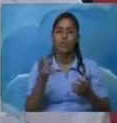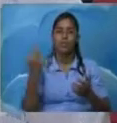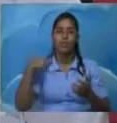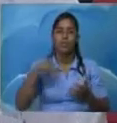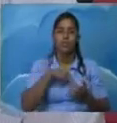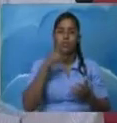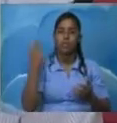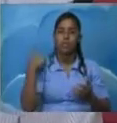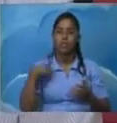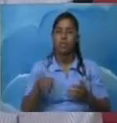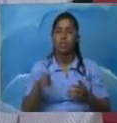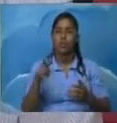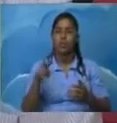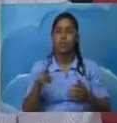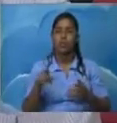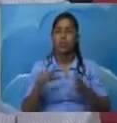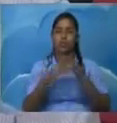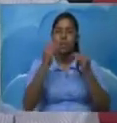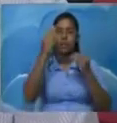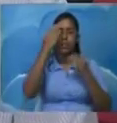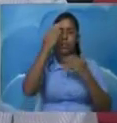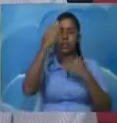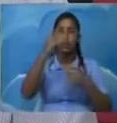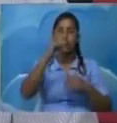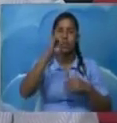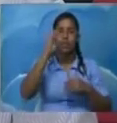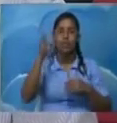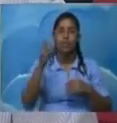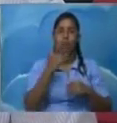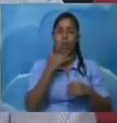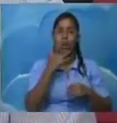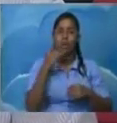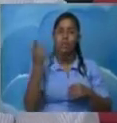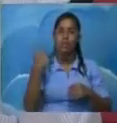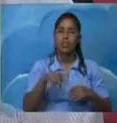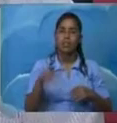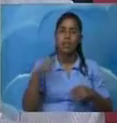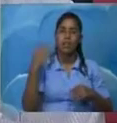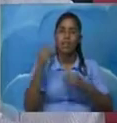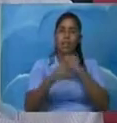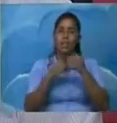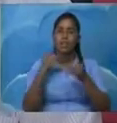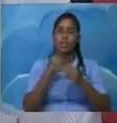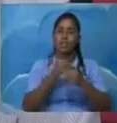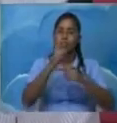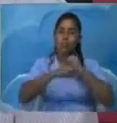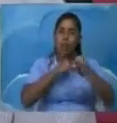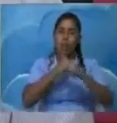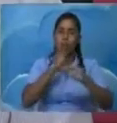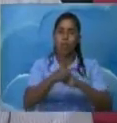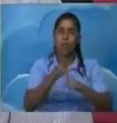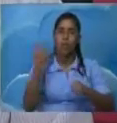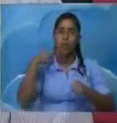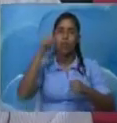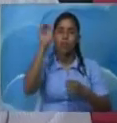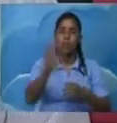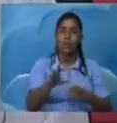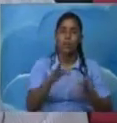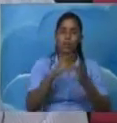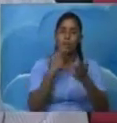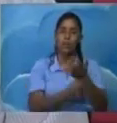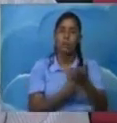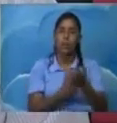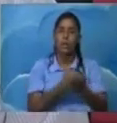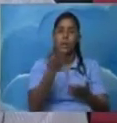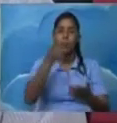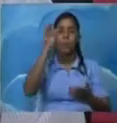Kibor, gracias al Señor, alguien tiene que hacer una obra y la otra. Allá hay un pastor, hermano Puerta, que es un